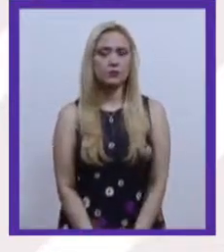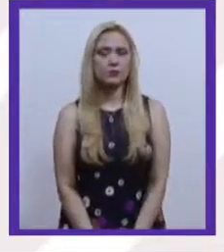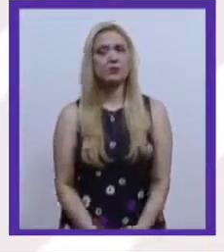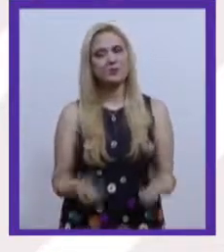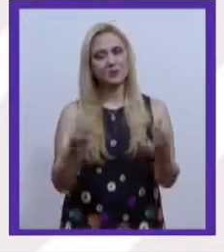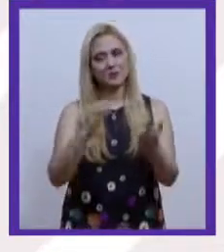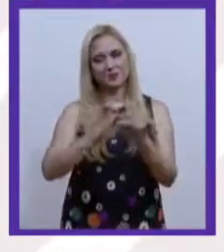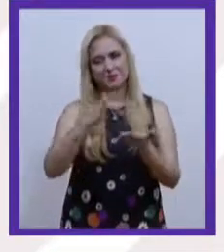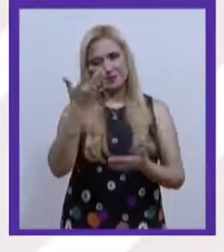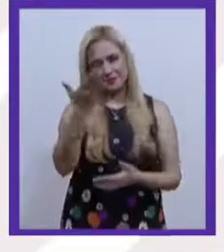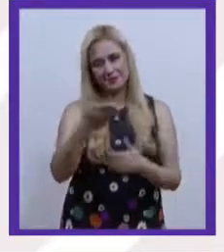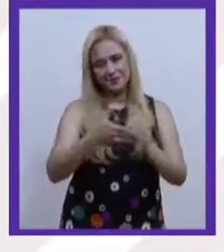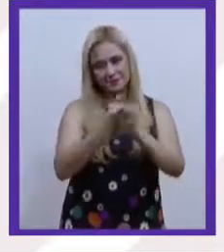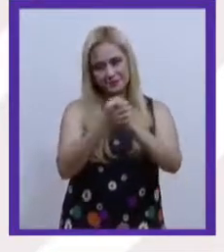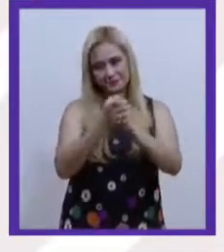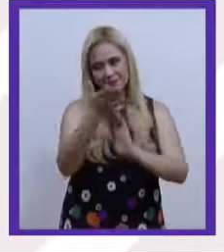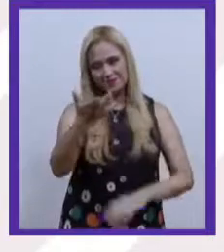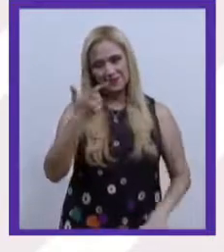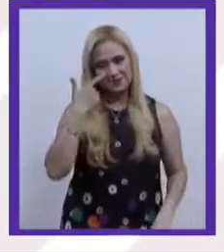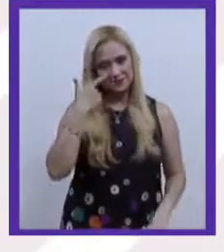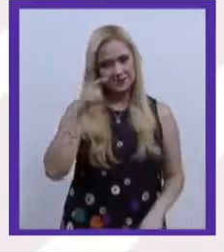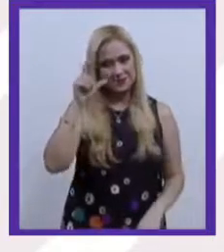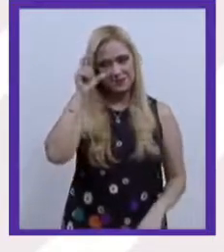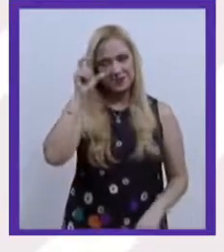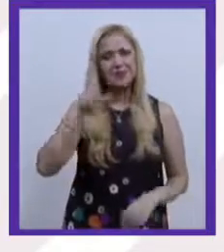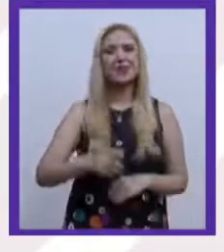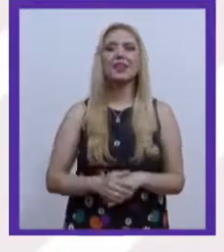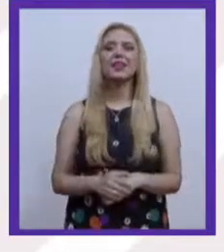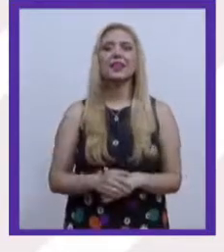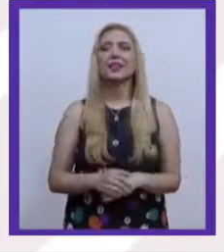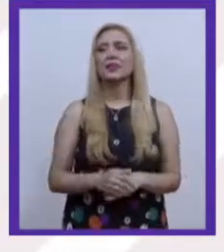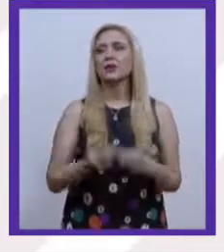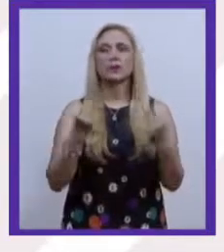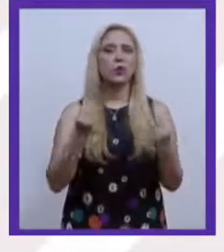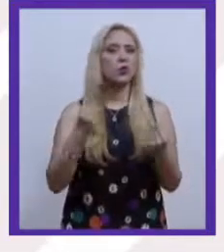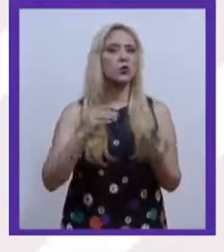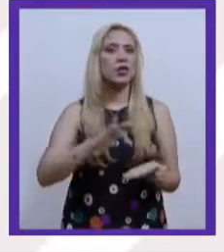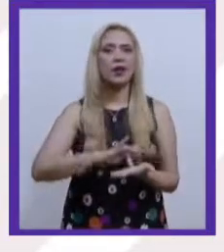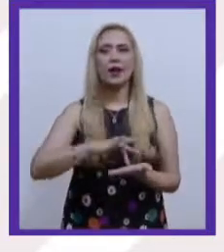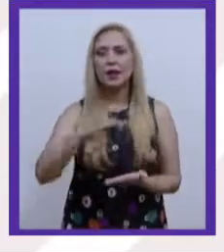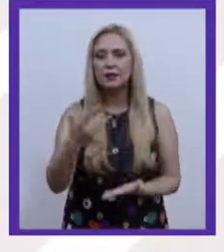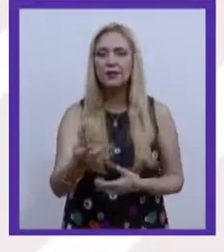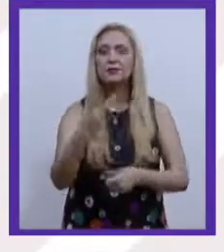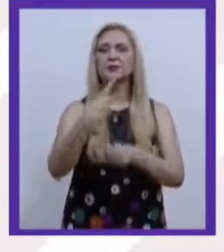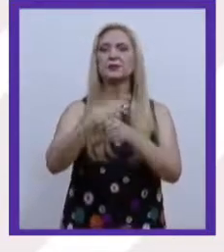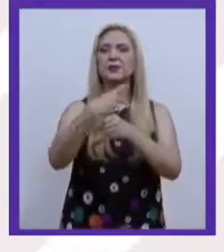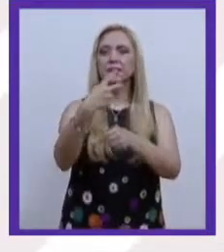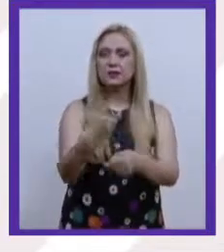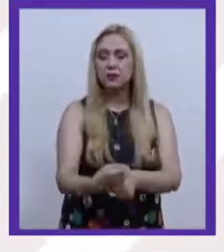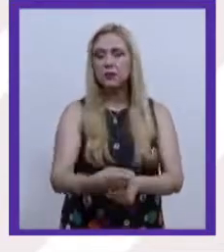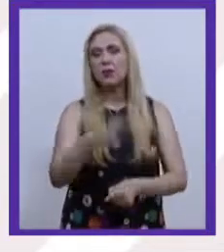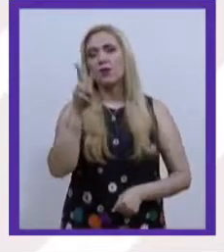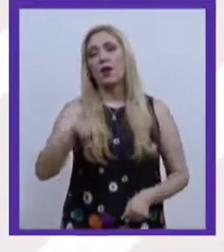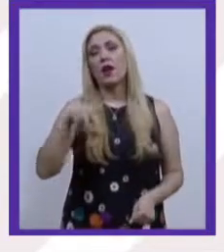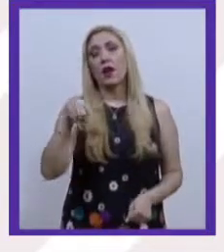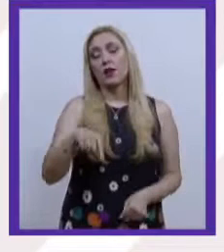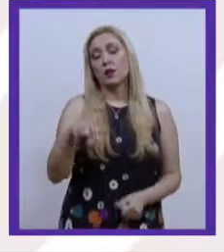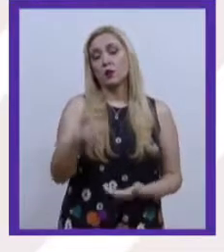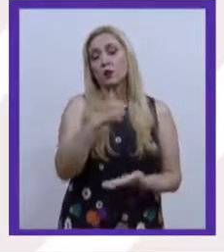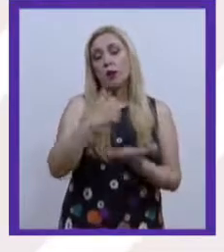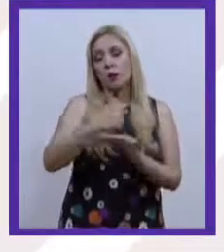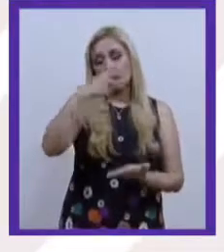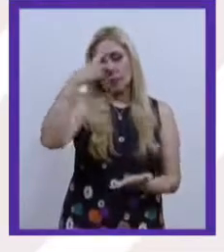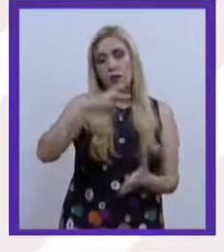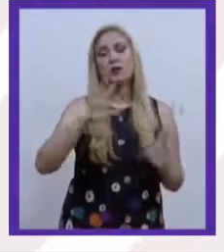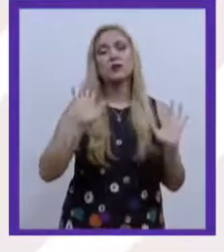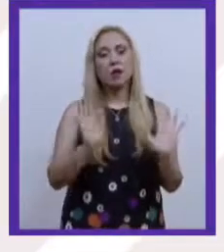Muchas gracias. Pues te saludo, presidenta Geraldina. Realmente gracias por la invitación y bueno, pues la Ciudad de México además